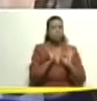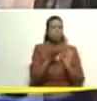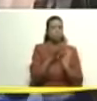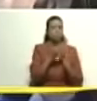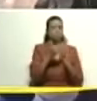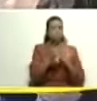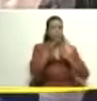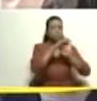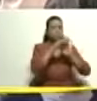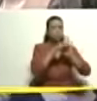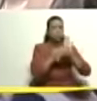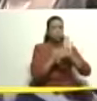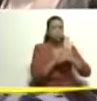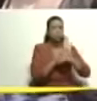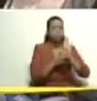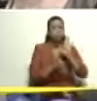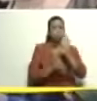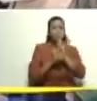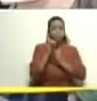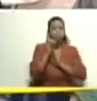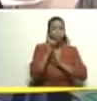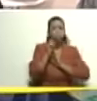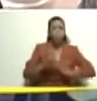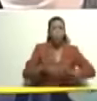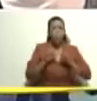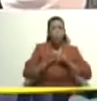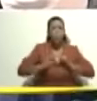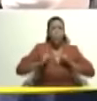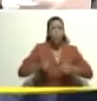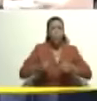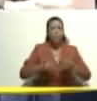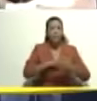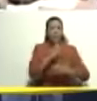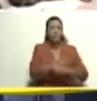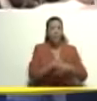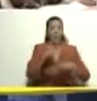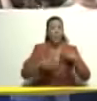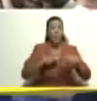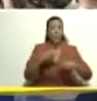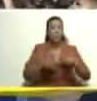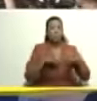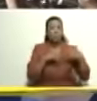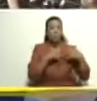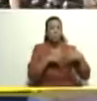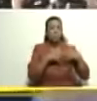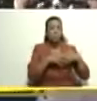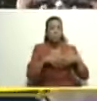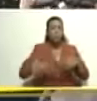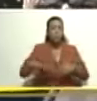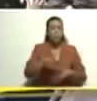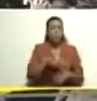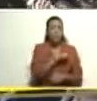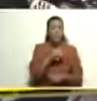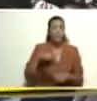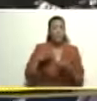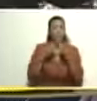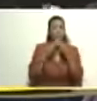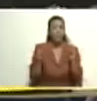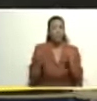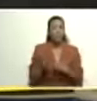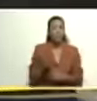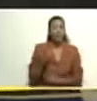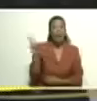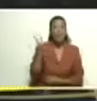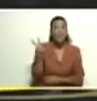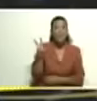perfecta de desarrollo, despliegue de las fuerzas productivas del país. Venezuela todavía